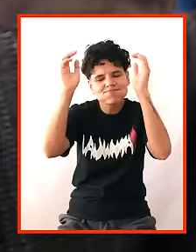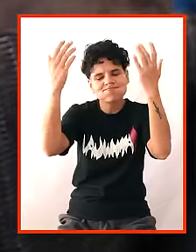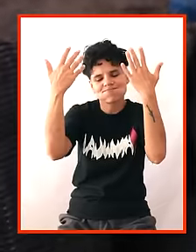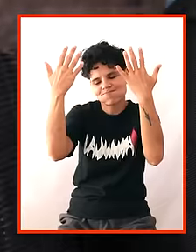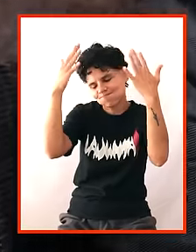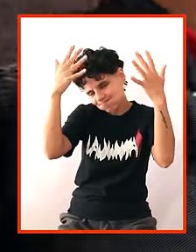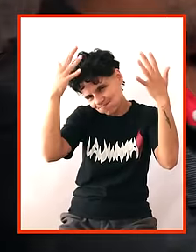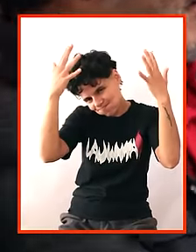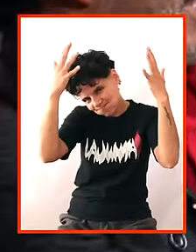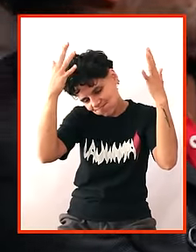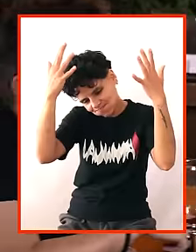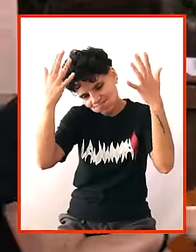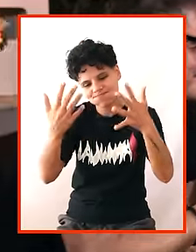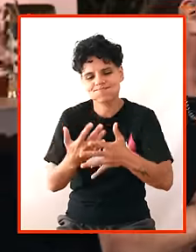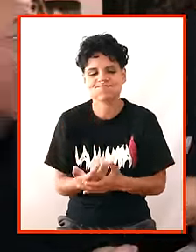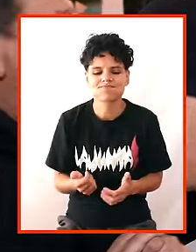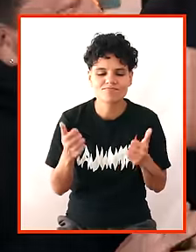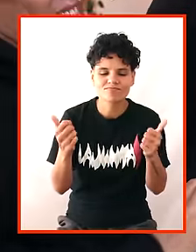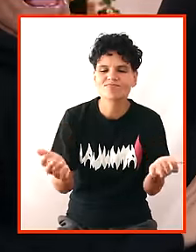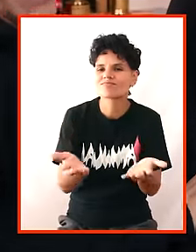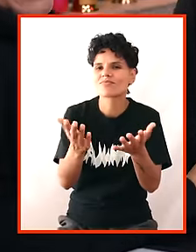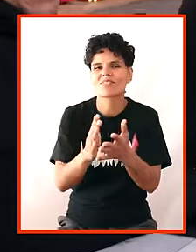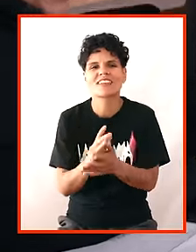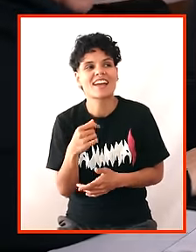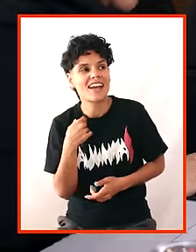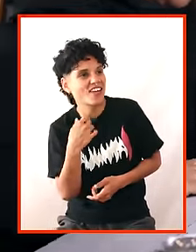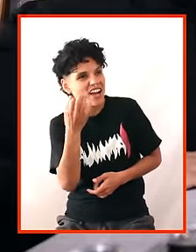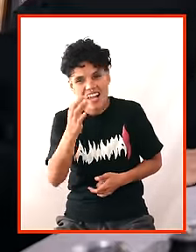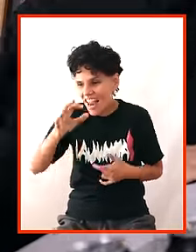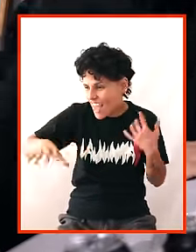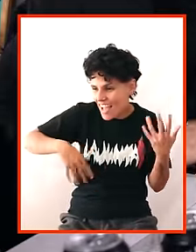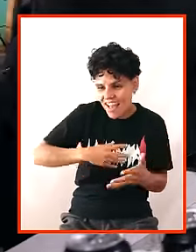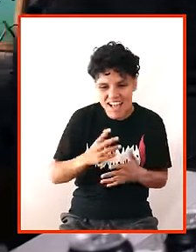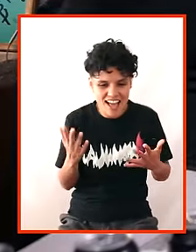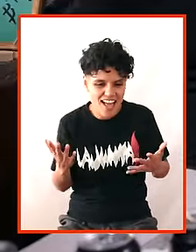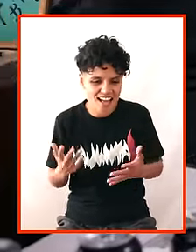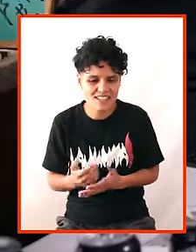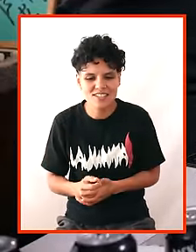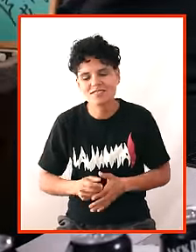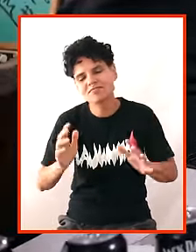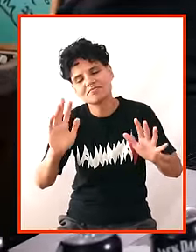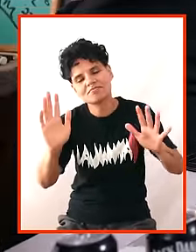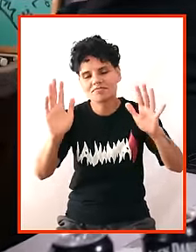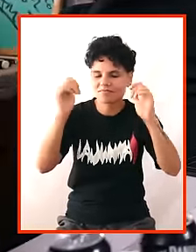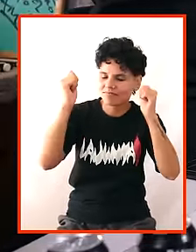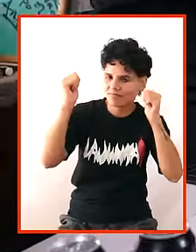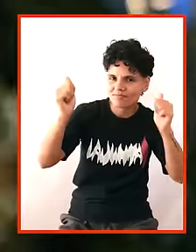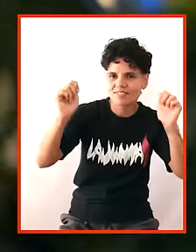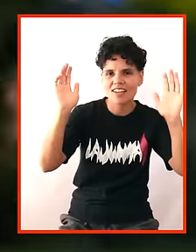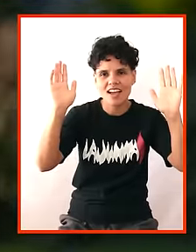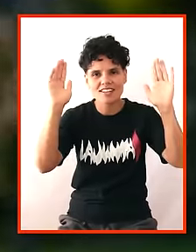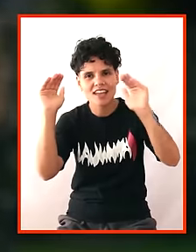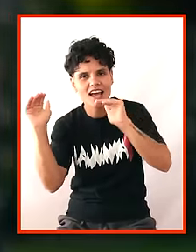Muchas gracias por todo. Vamos a quedar la cagada. Chao, hermano. Que estés muy bien. Ahí te volé tu